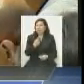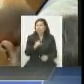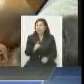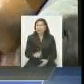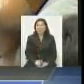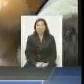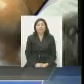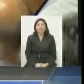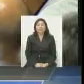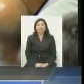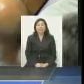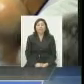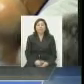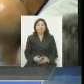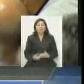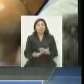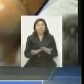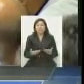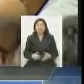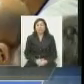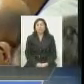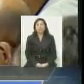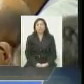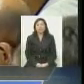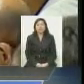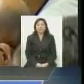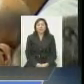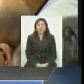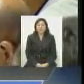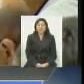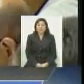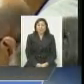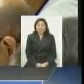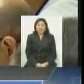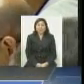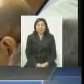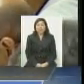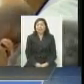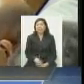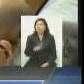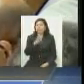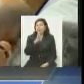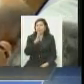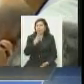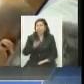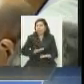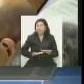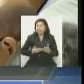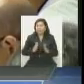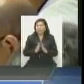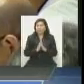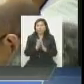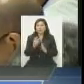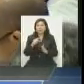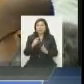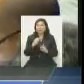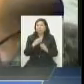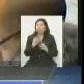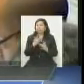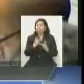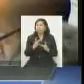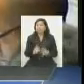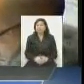permitir que las cosas continúen así. Finalmente, presidente, para terminar, se ha hablado del mercado mayorista Santa Anita como si fuera un